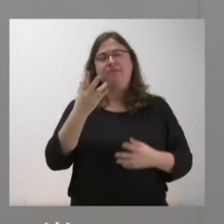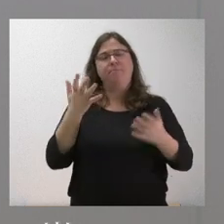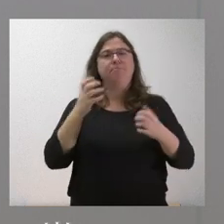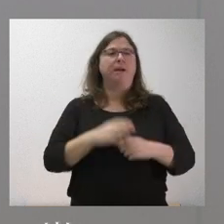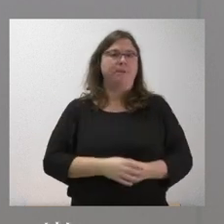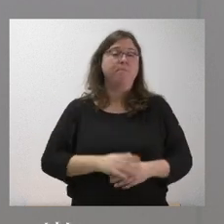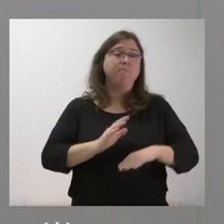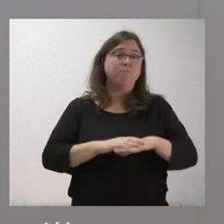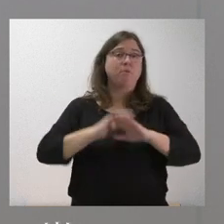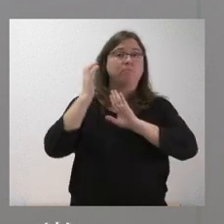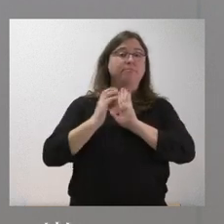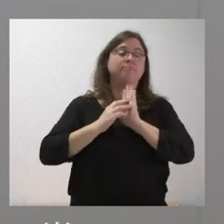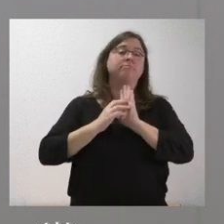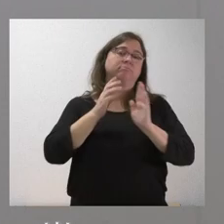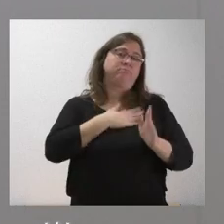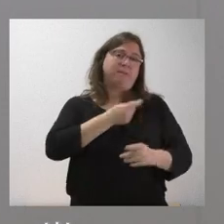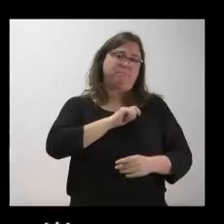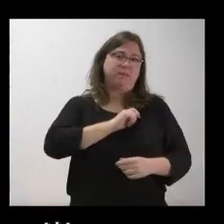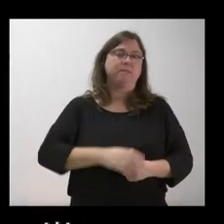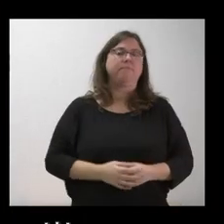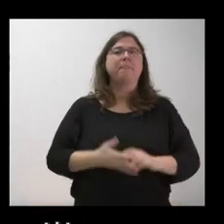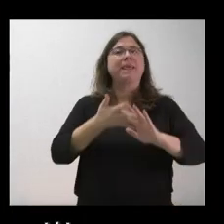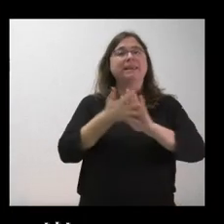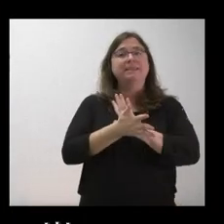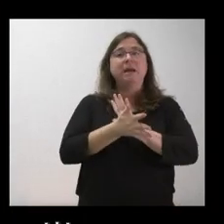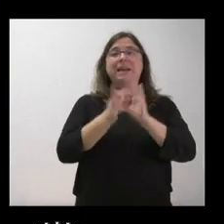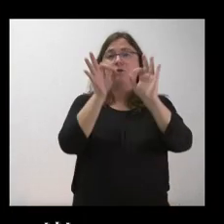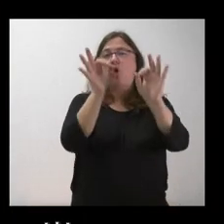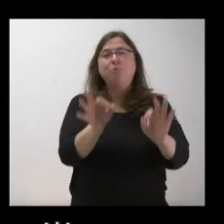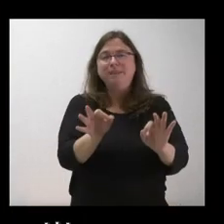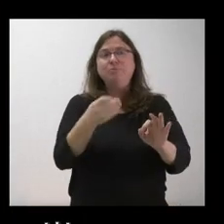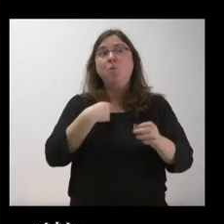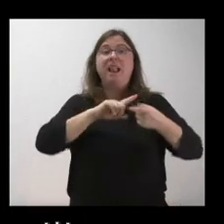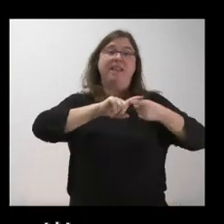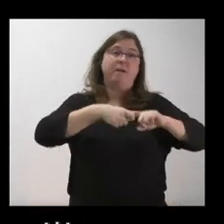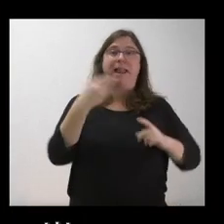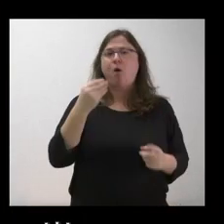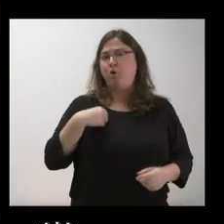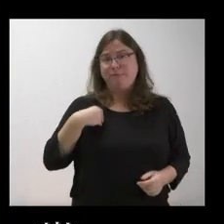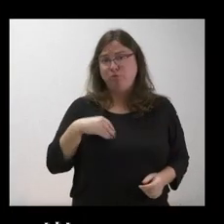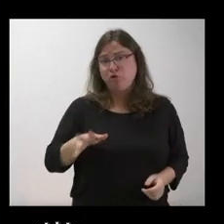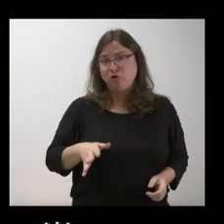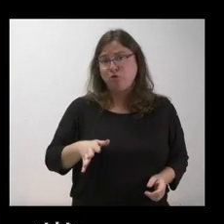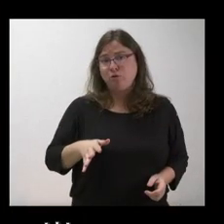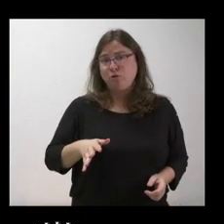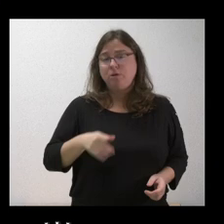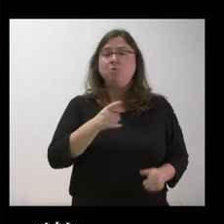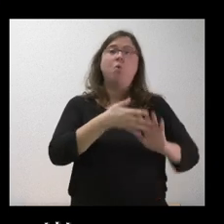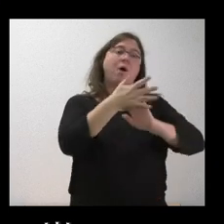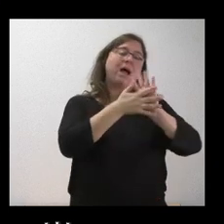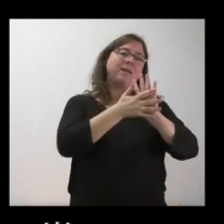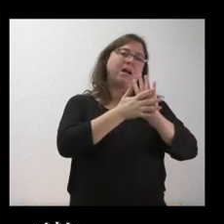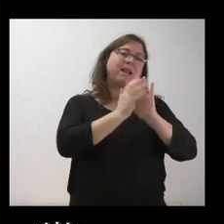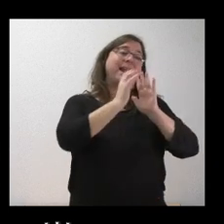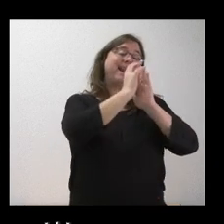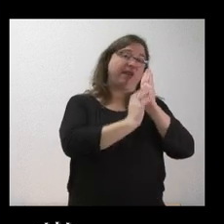tributarias nuevas en nuestra comunidad Autónoma O sea que lo mismo o sea que familia y joven es lo mismo es que ustedes hablan de rebajas